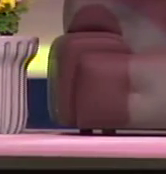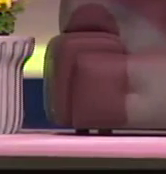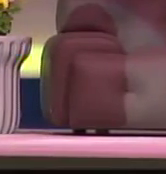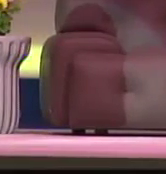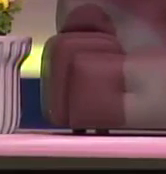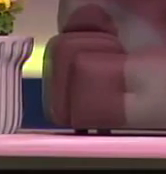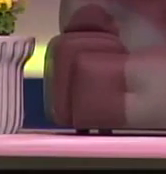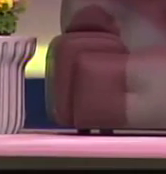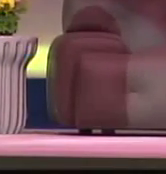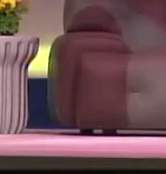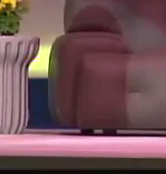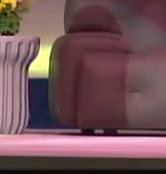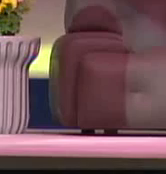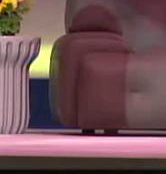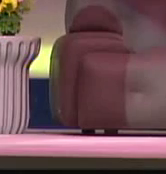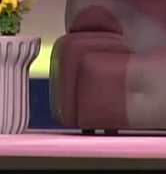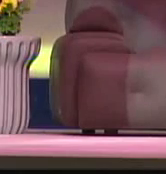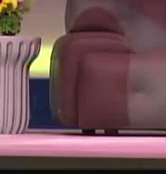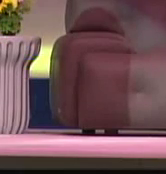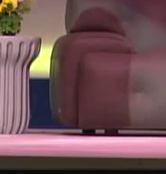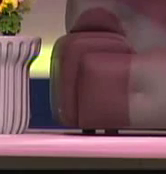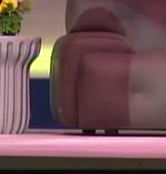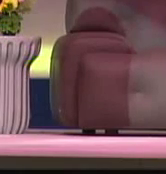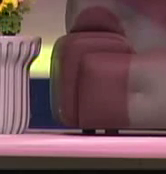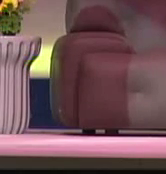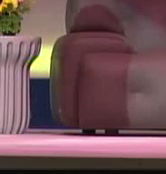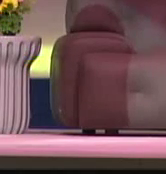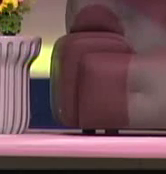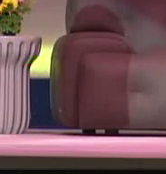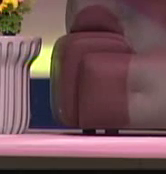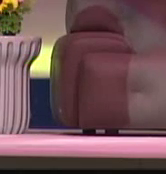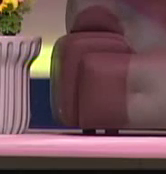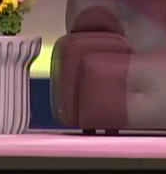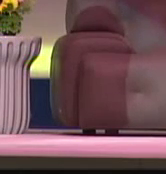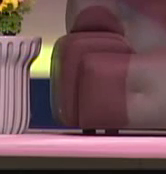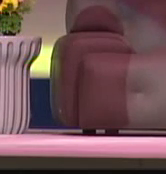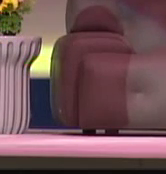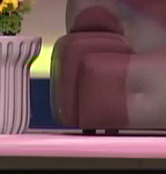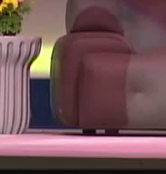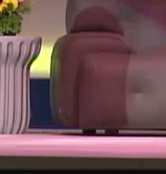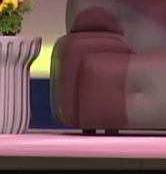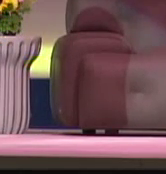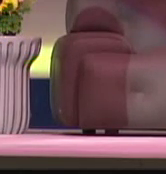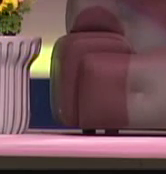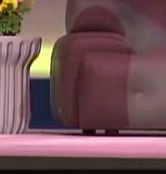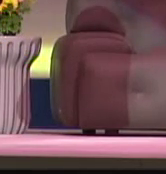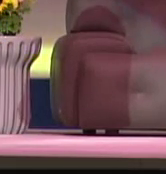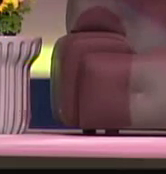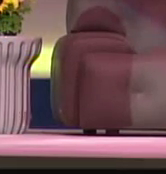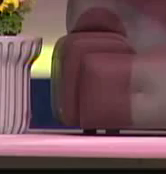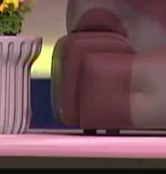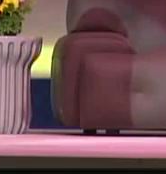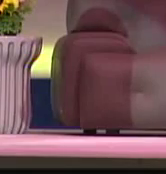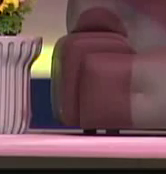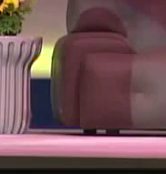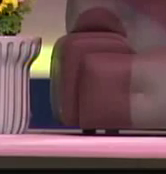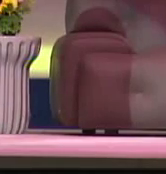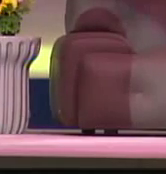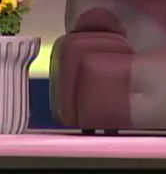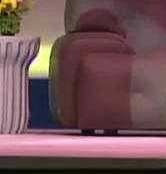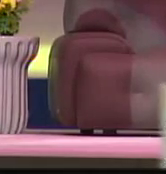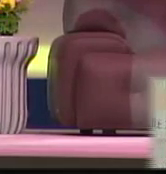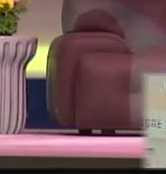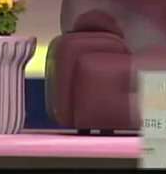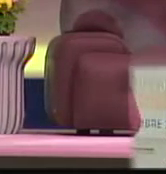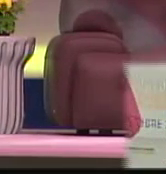este es el rasgo característico. Todos ellos tenían trabajo que encontraban